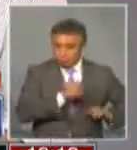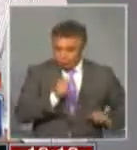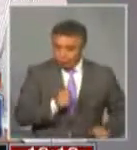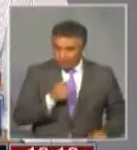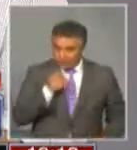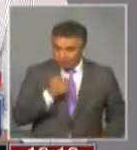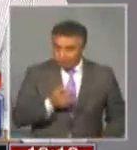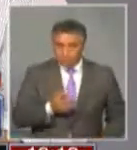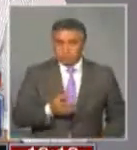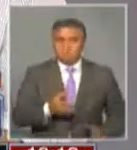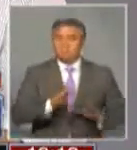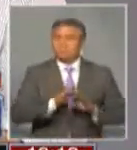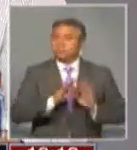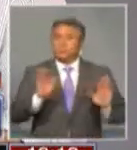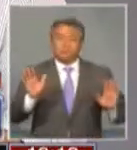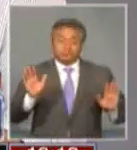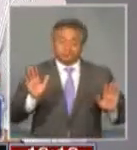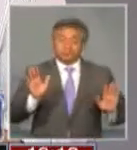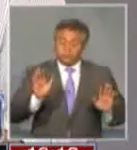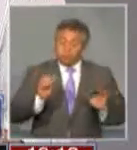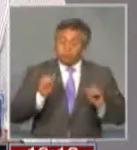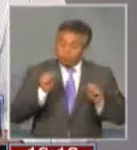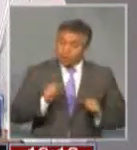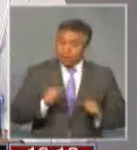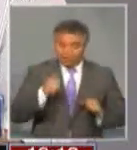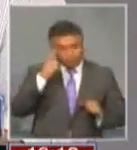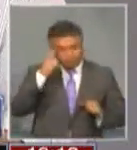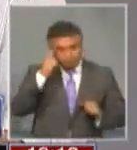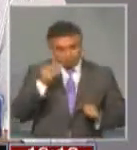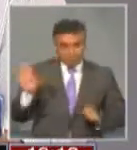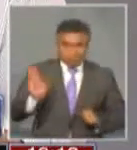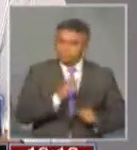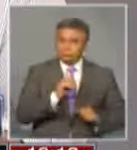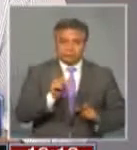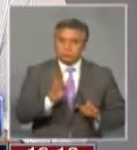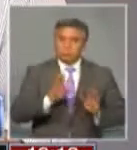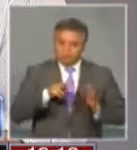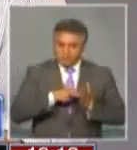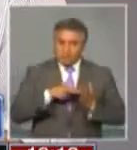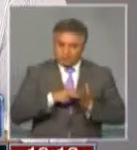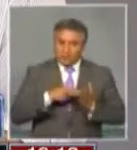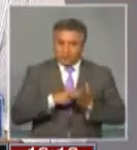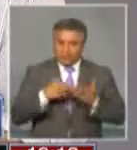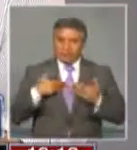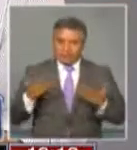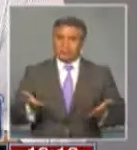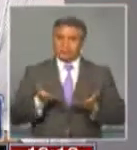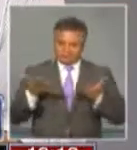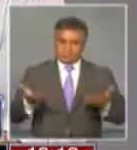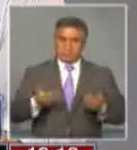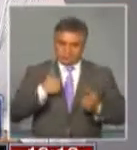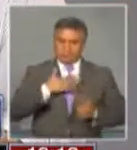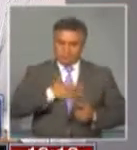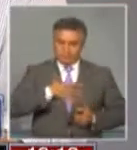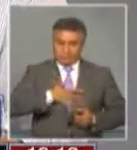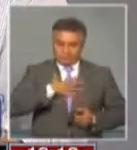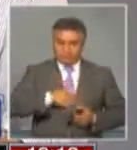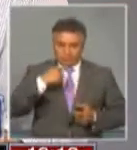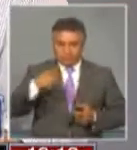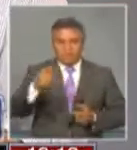No se descarta ninguna hipótesis y por eso es que nosotros esperamos con ansiedad, ¿cierto?, lo que la investigación que llega al